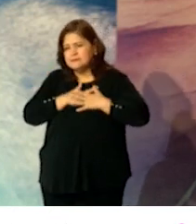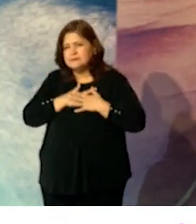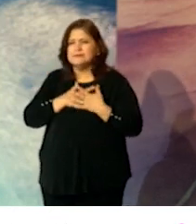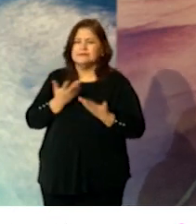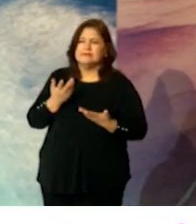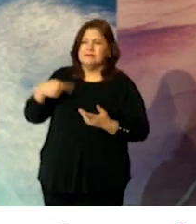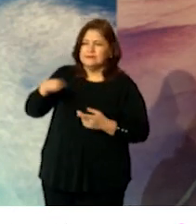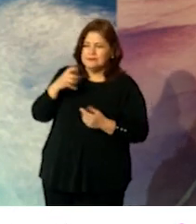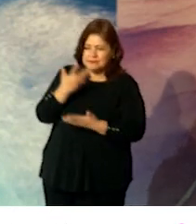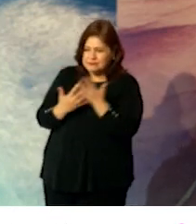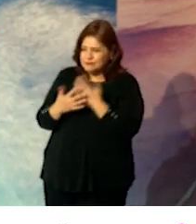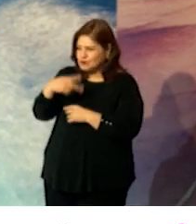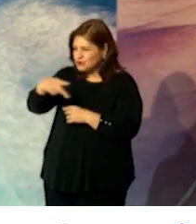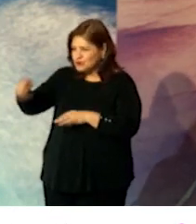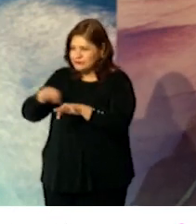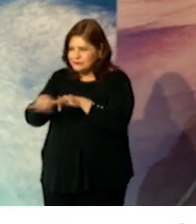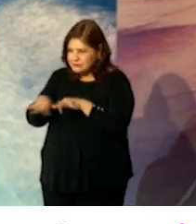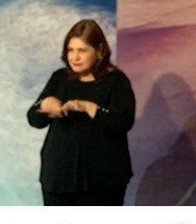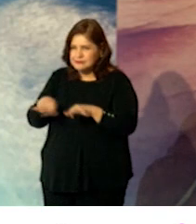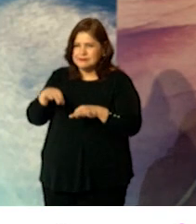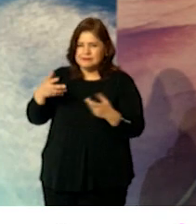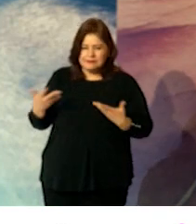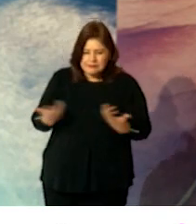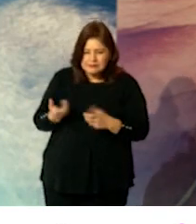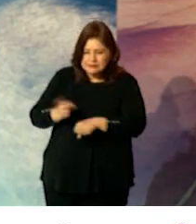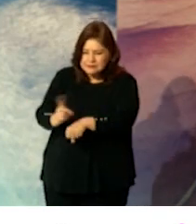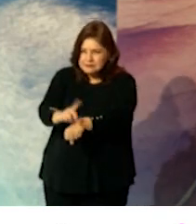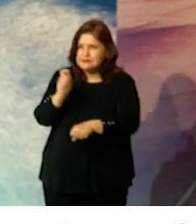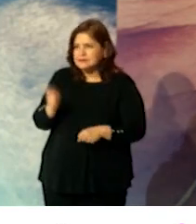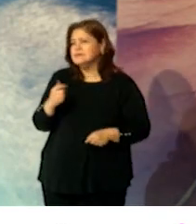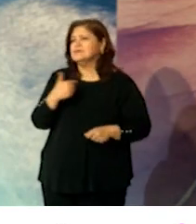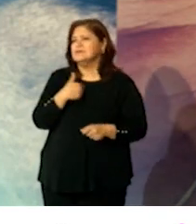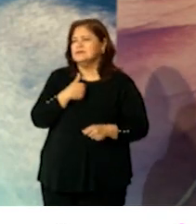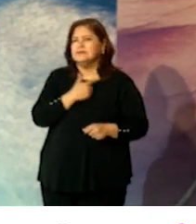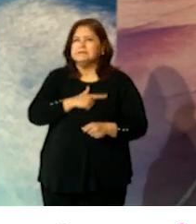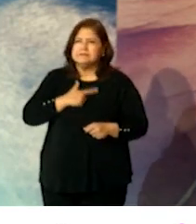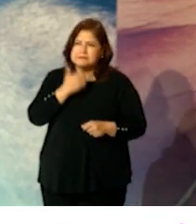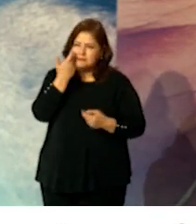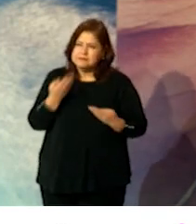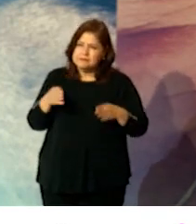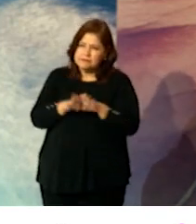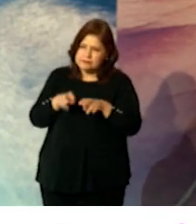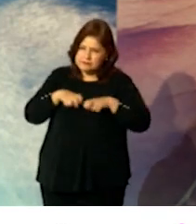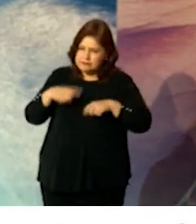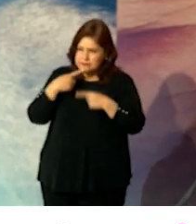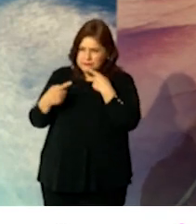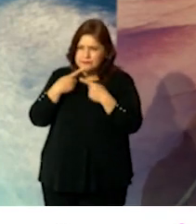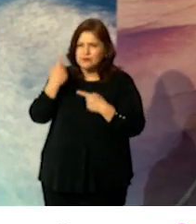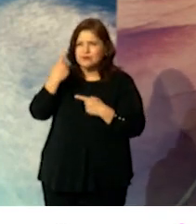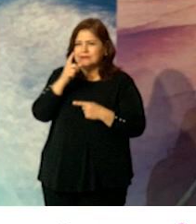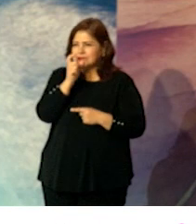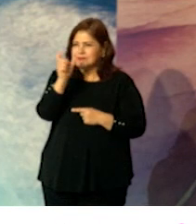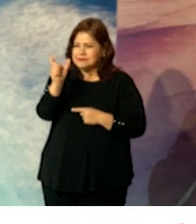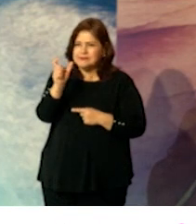que desarrollan desde su trinchera su actuar en el día a día. Yo me gustaría cerrar este panel con una